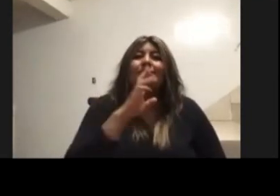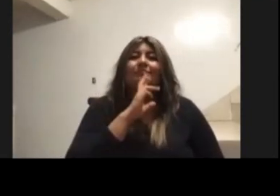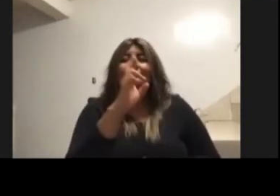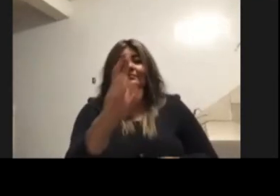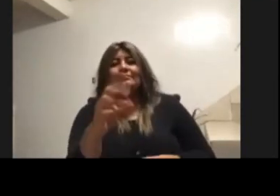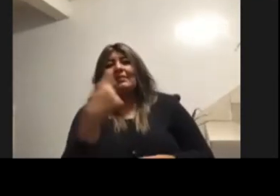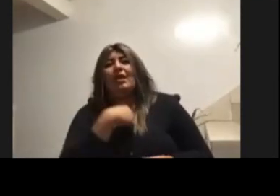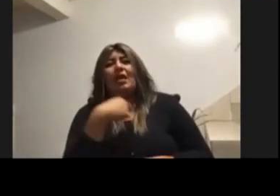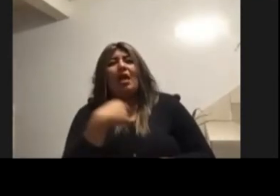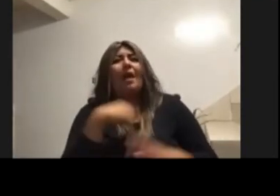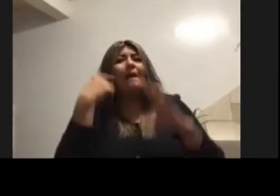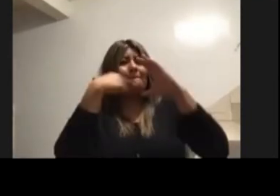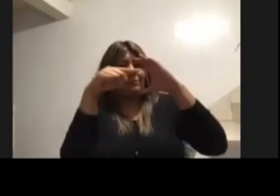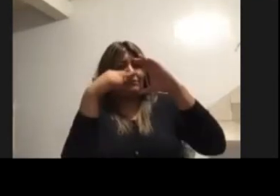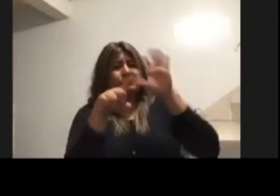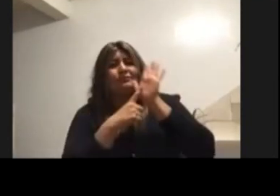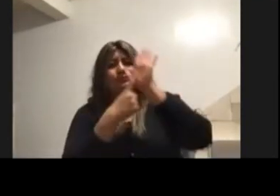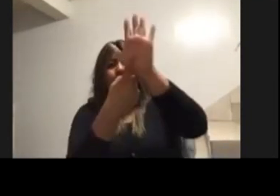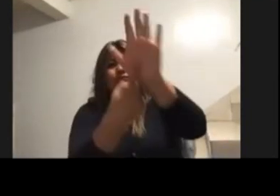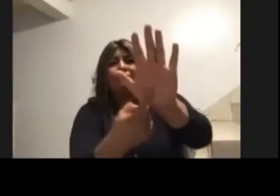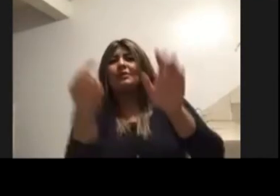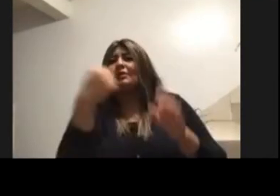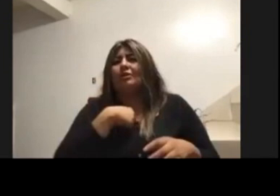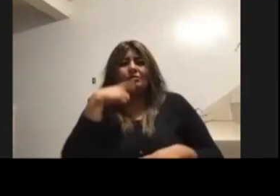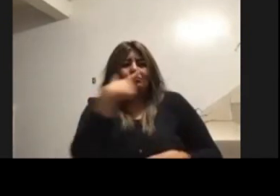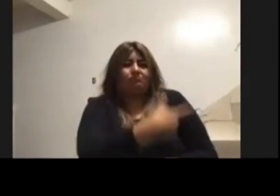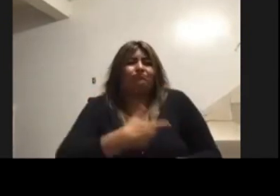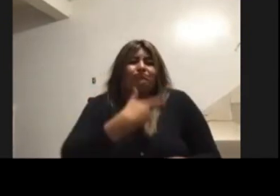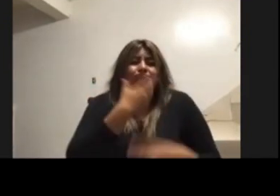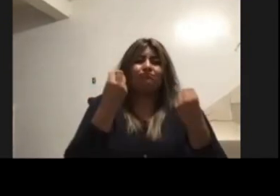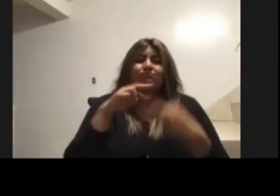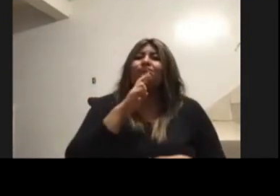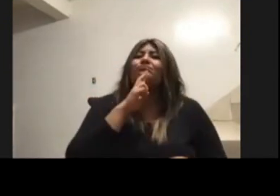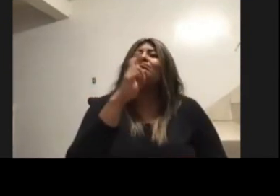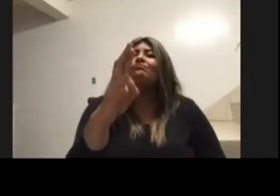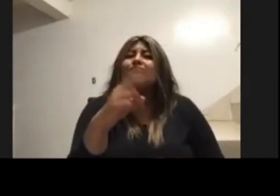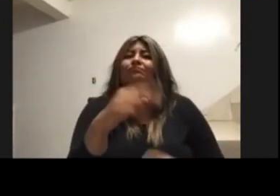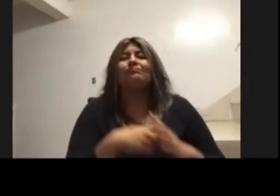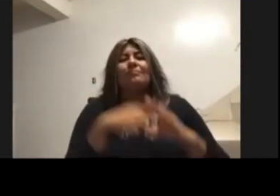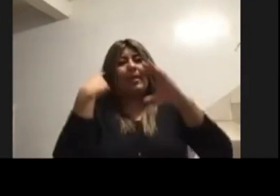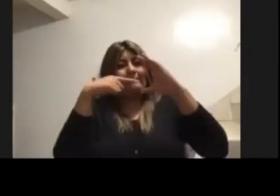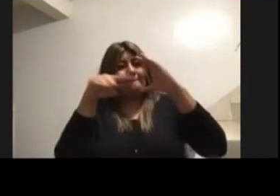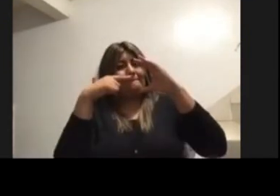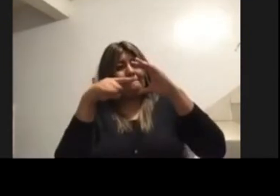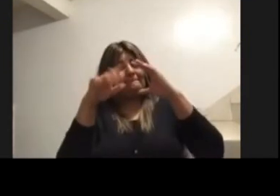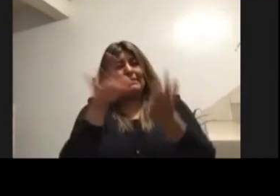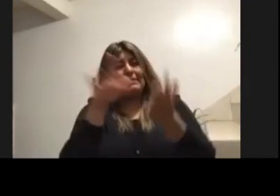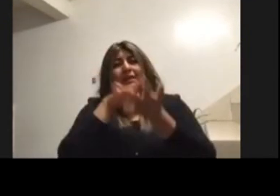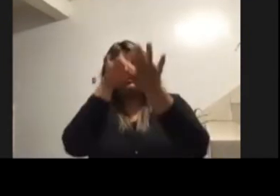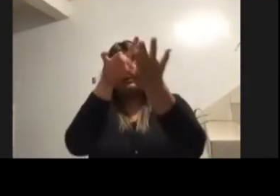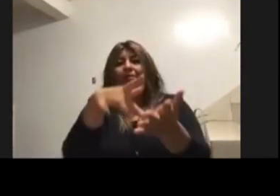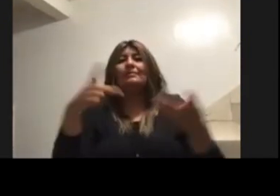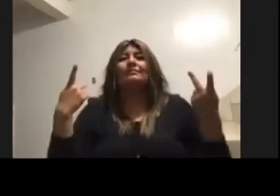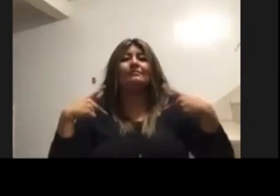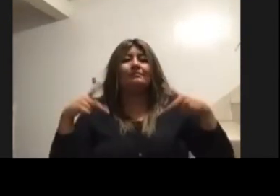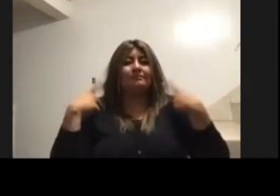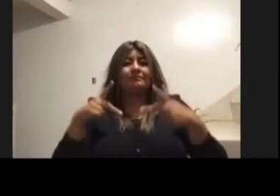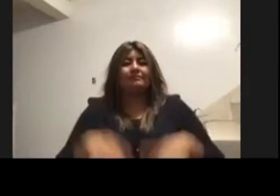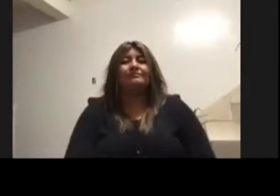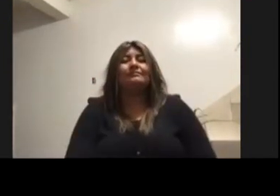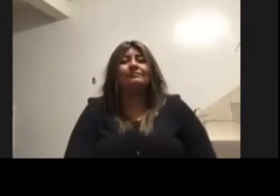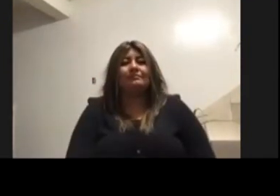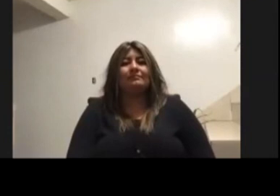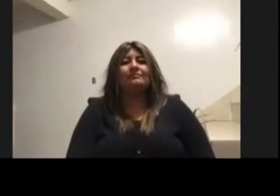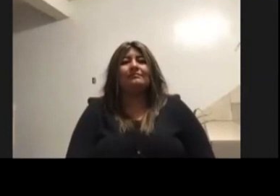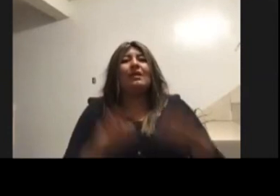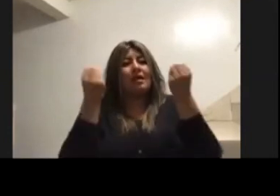y encantada de tratar de apoyar a la gente, ¿no? Te agradezco mucho.